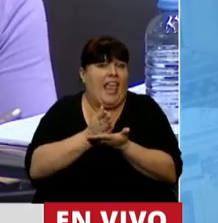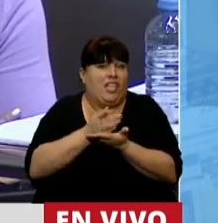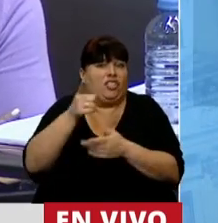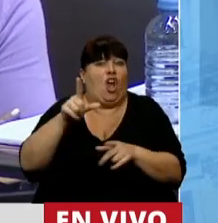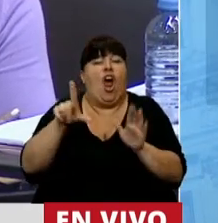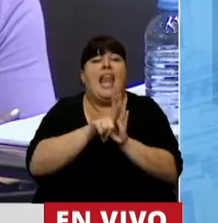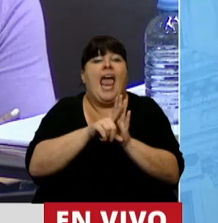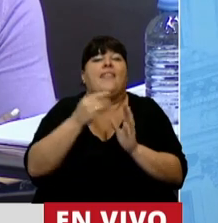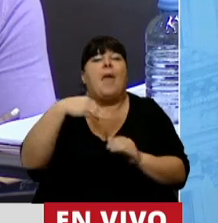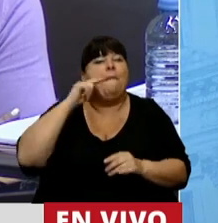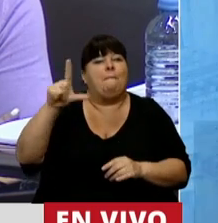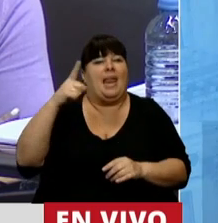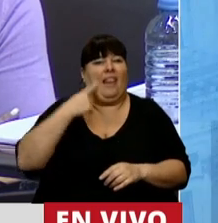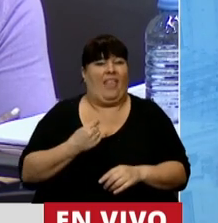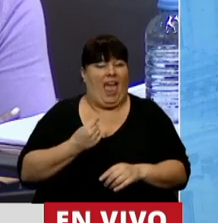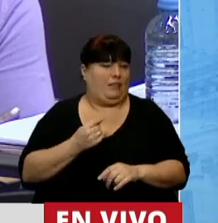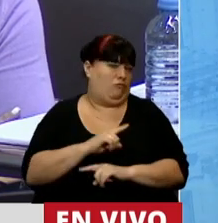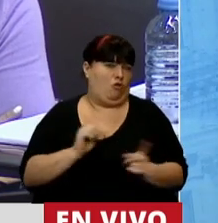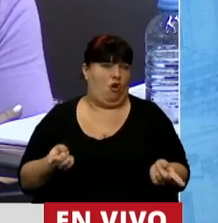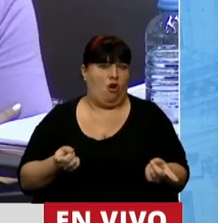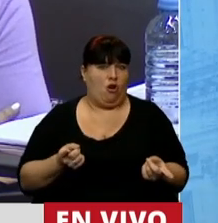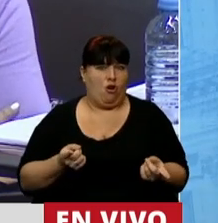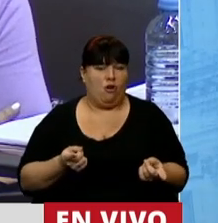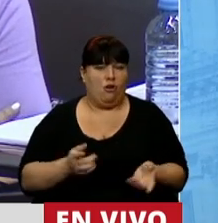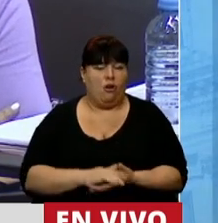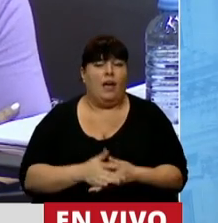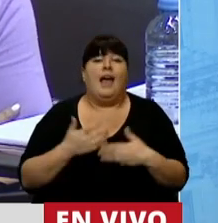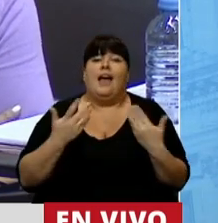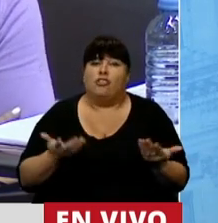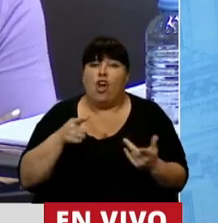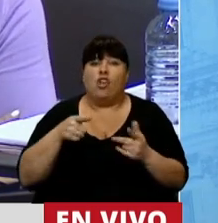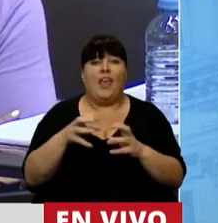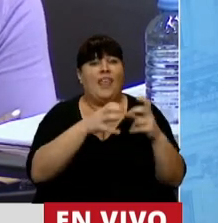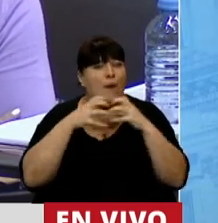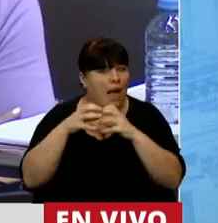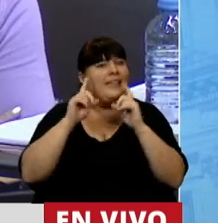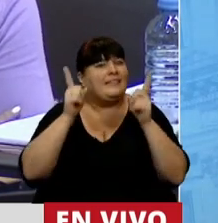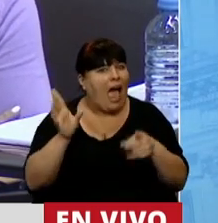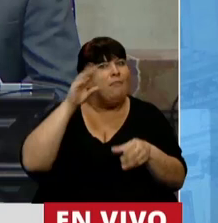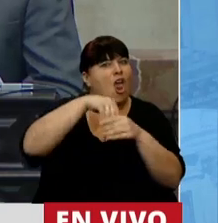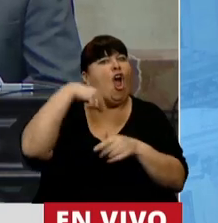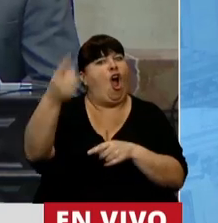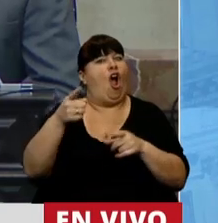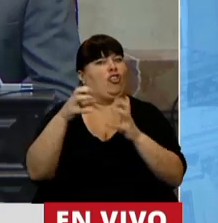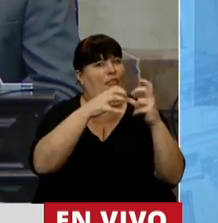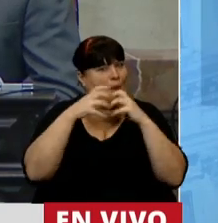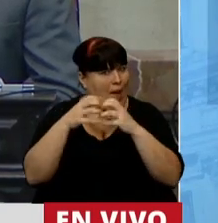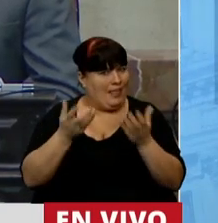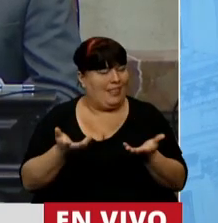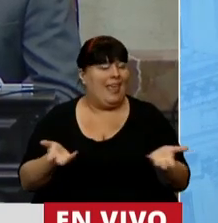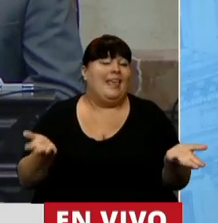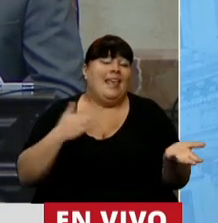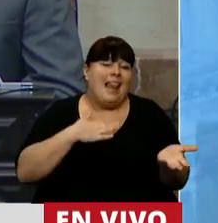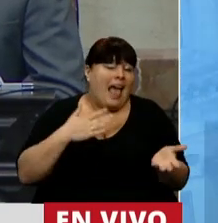dar la ley de los 1000 días? No. Entonces, este debate no excluye el debate que se viene.